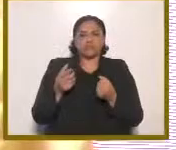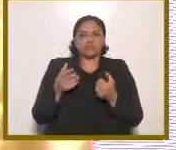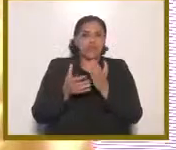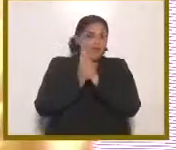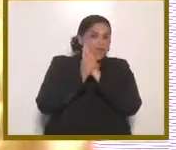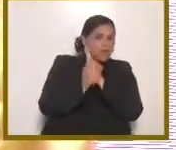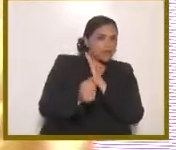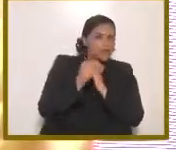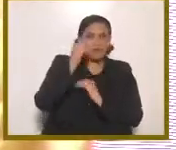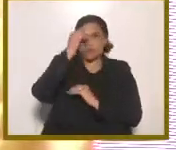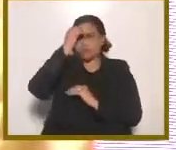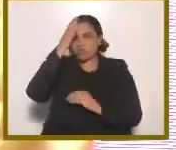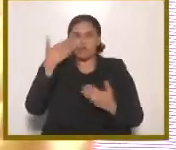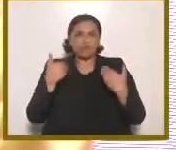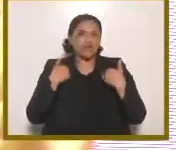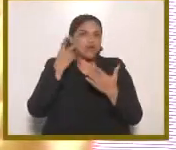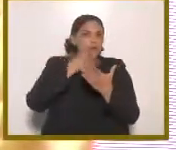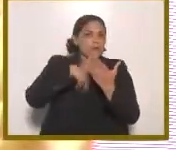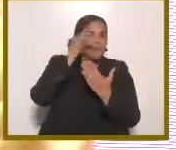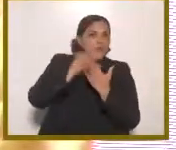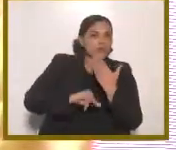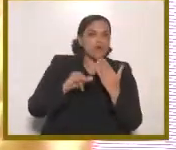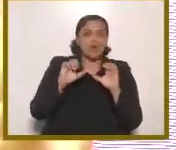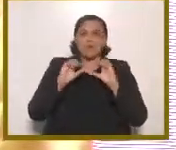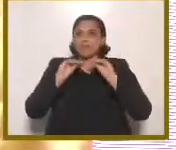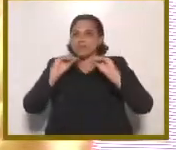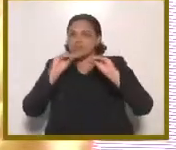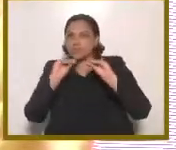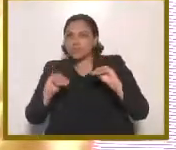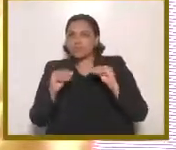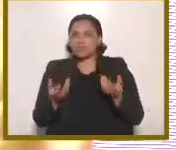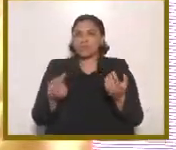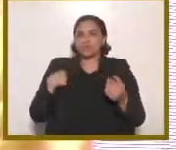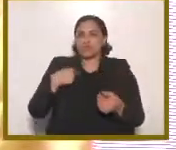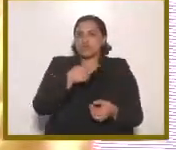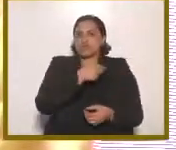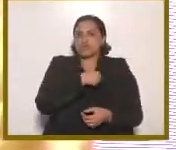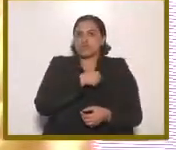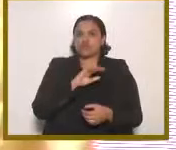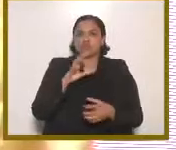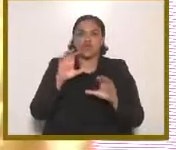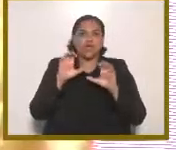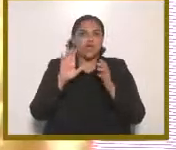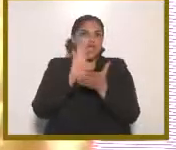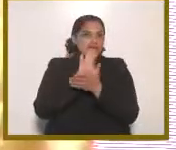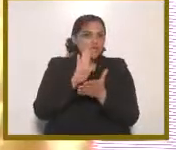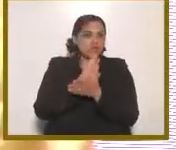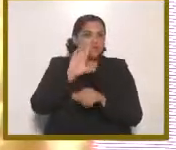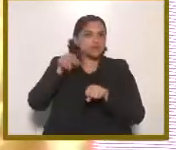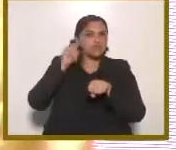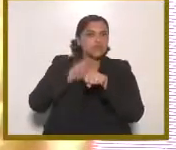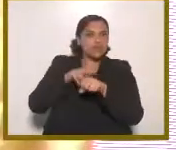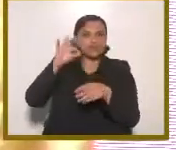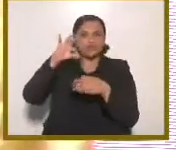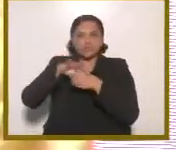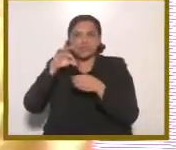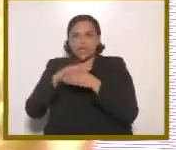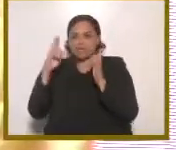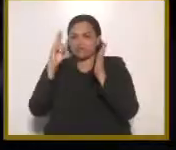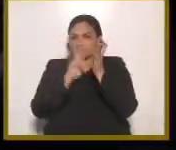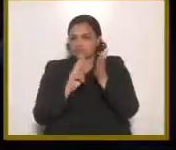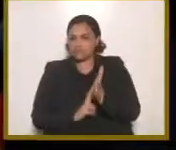a través de programas de capacitación impartidos por nuestra Escuela Nacional de Formación Electoral y del Registro Civil.